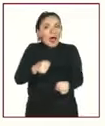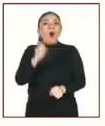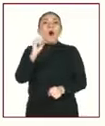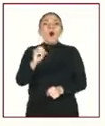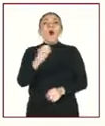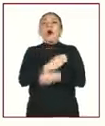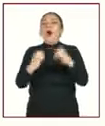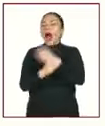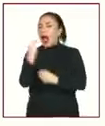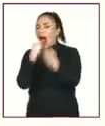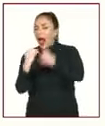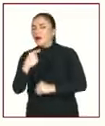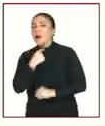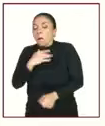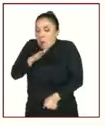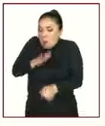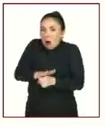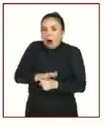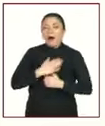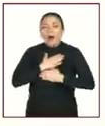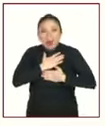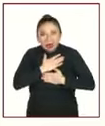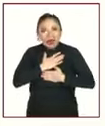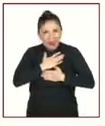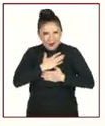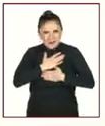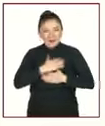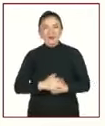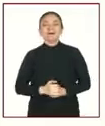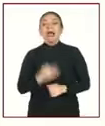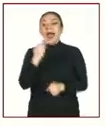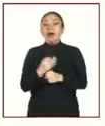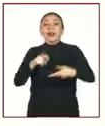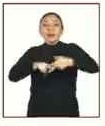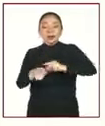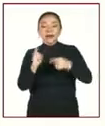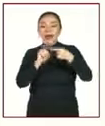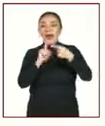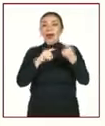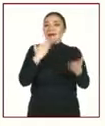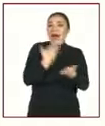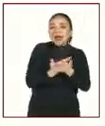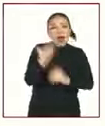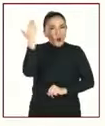atragantamiento. ¿Okay? Vamos a iniciar con caídas y golpes.